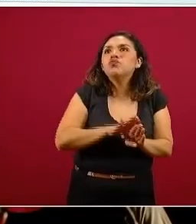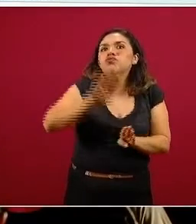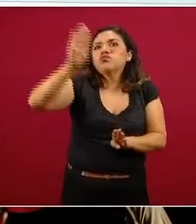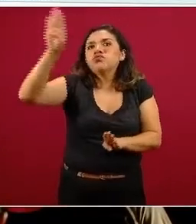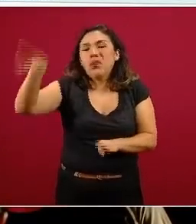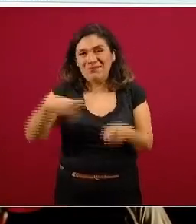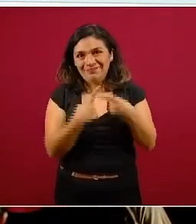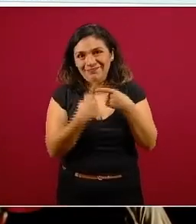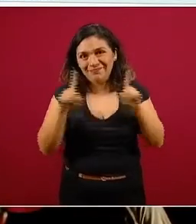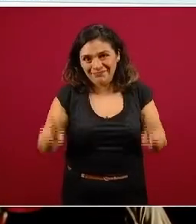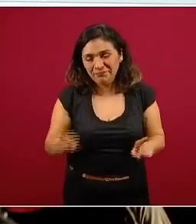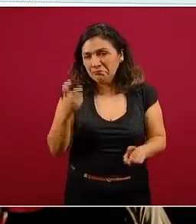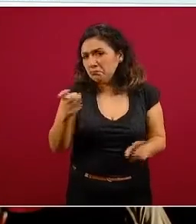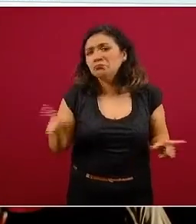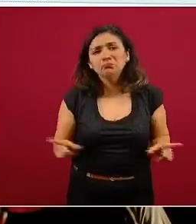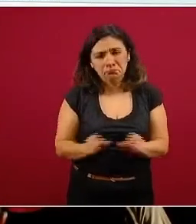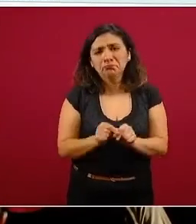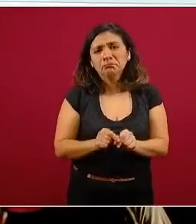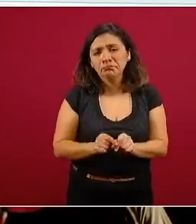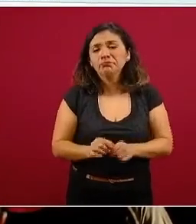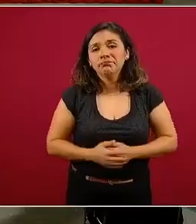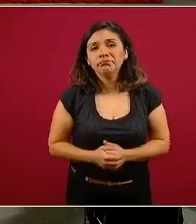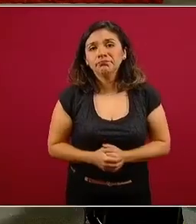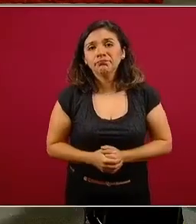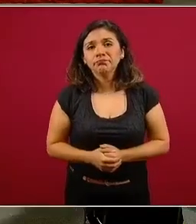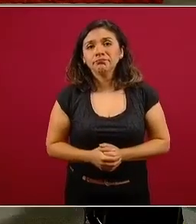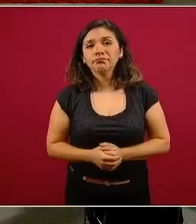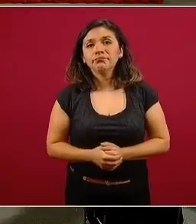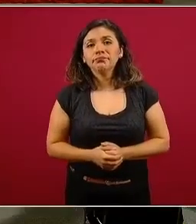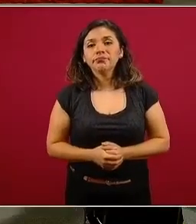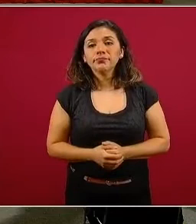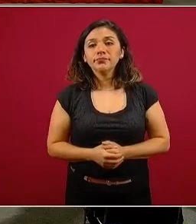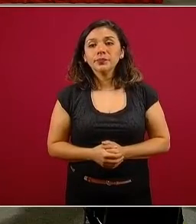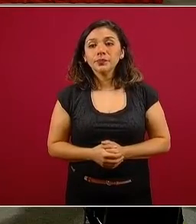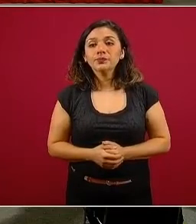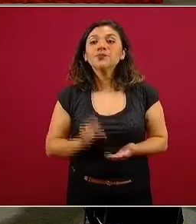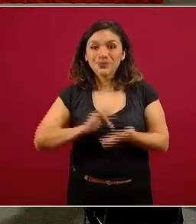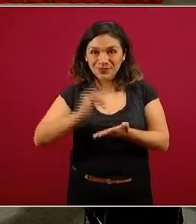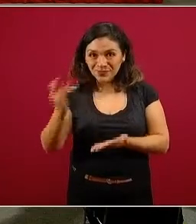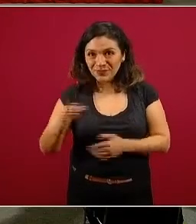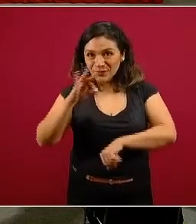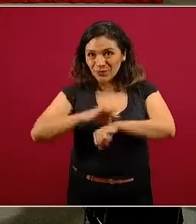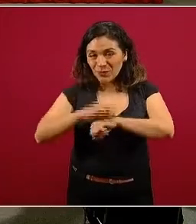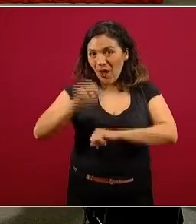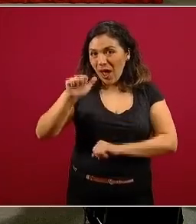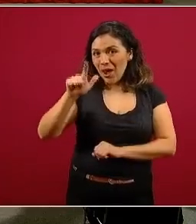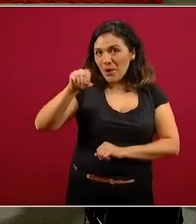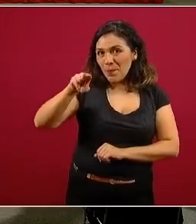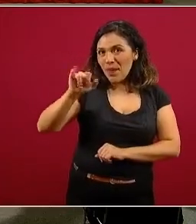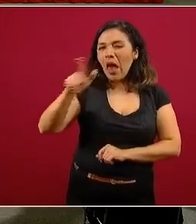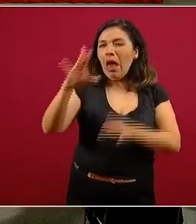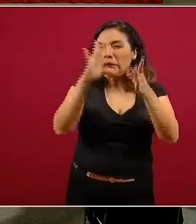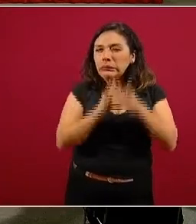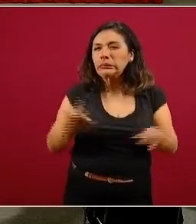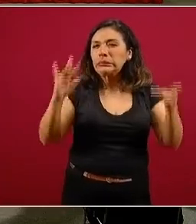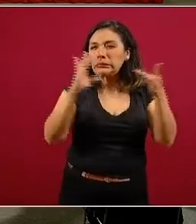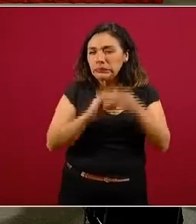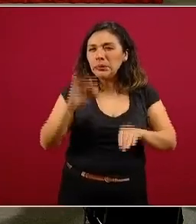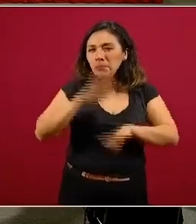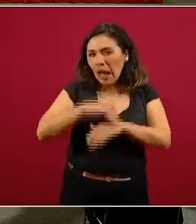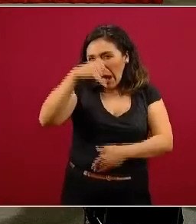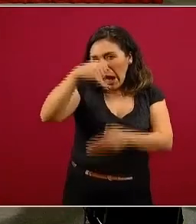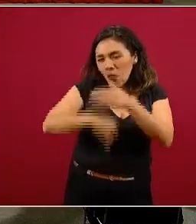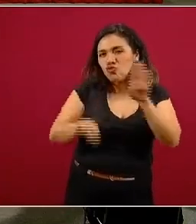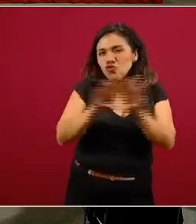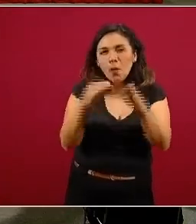incrementa. Serían los datos para esta noche. Muchas gracias, doctora Lomía, por este repaso de